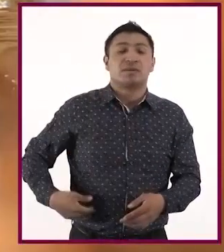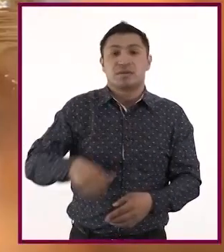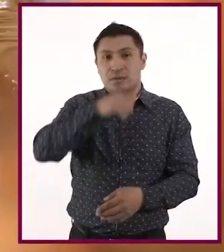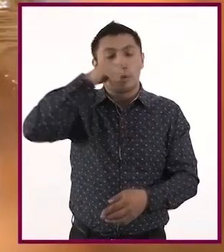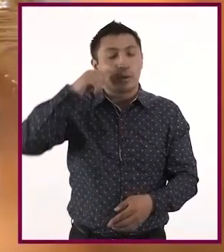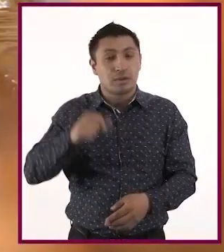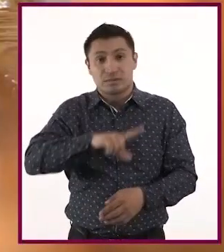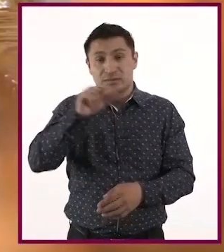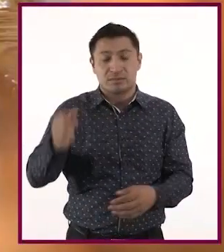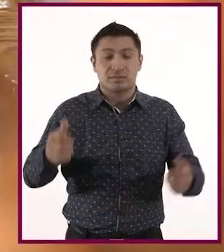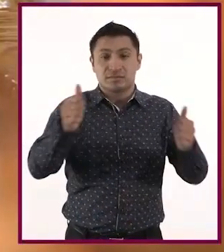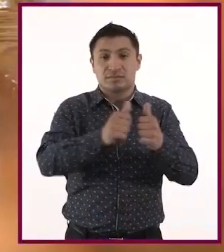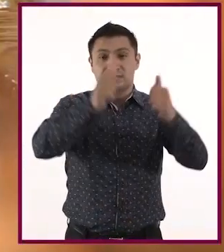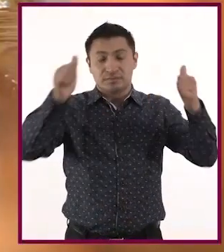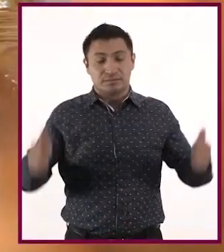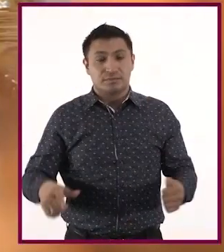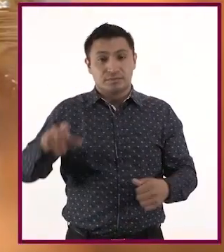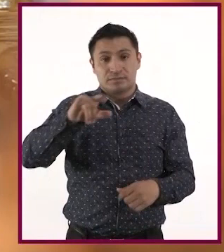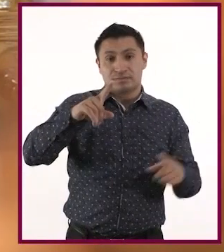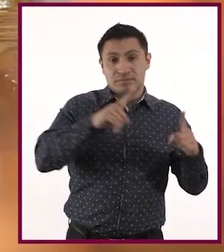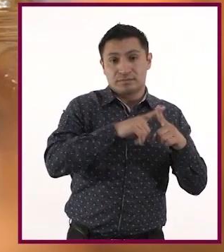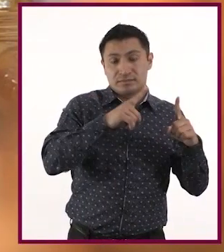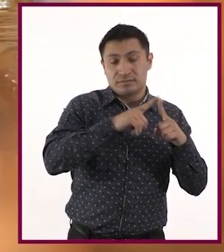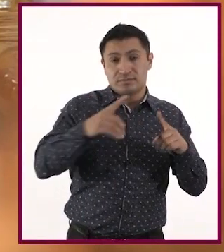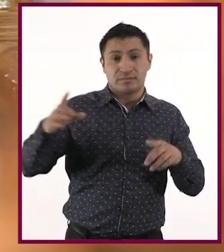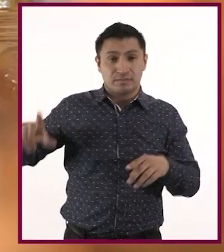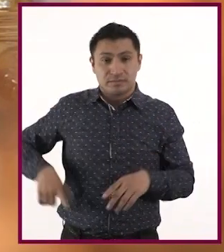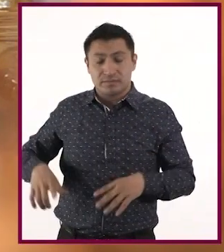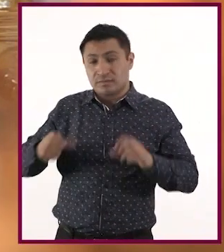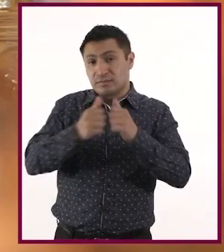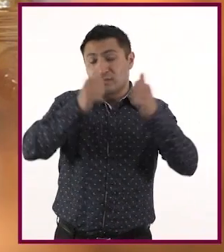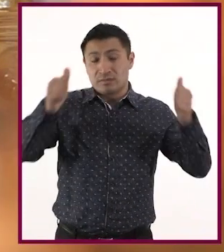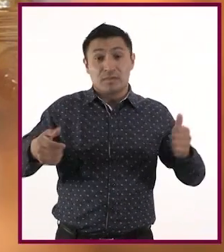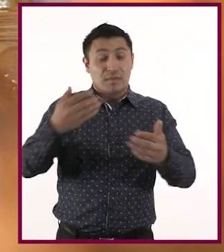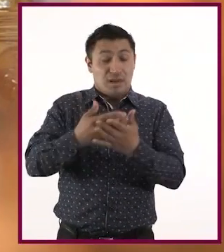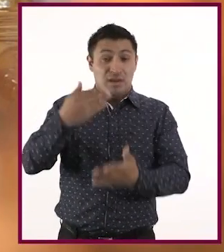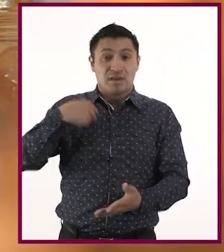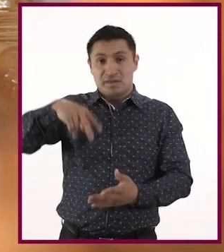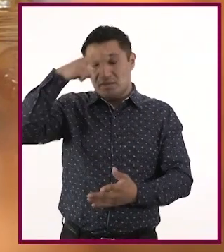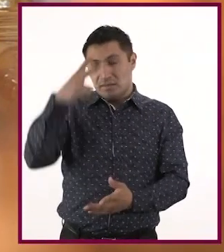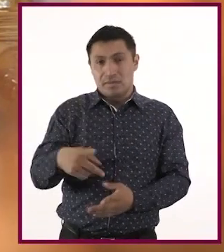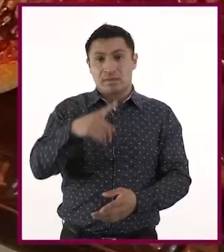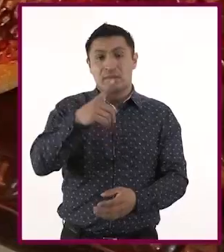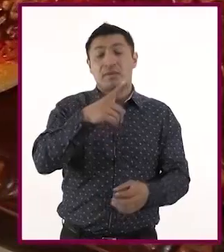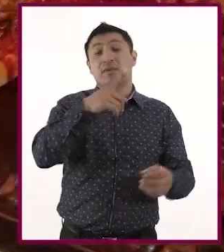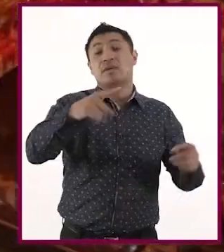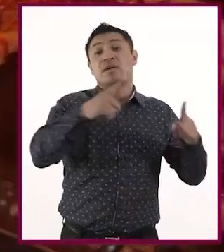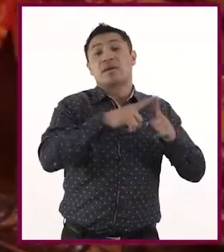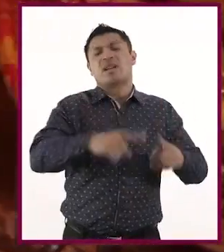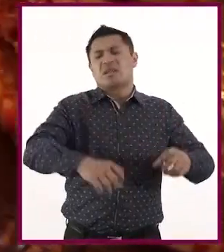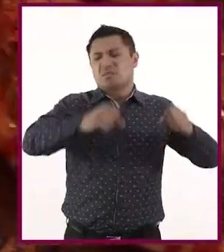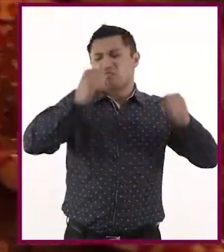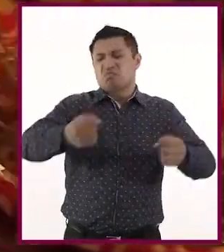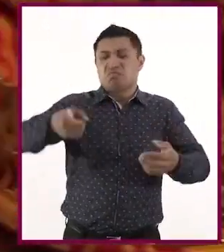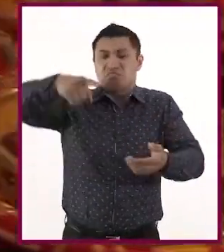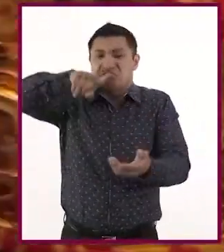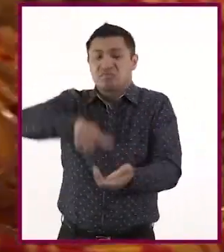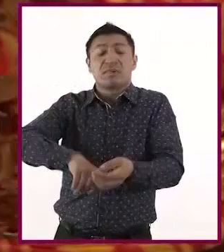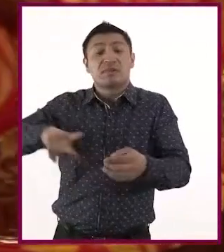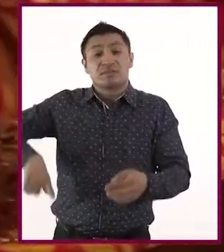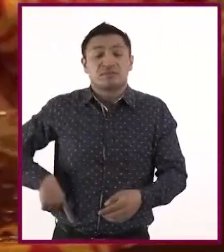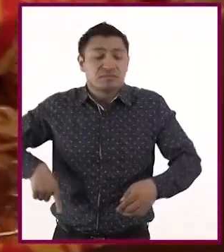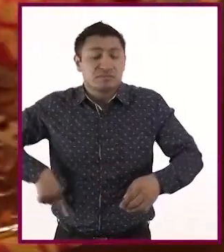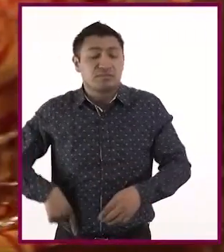de la Iglesia y el Estado, ya que en el México de esa época, el poder de la primera era bastante fuerte e influía en